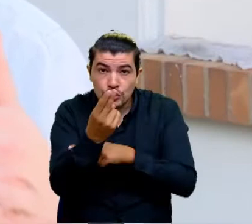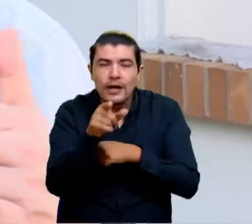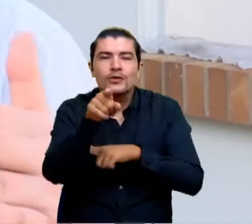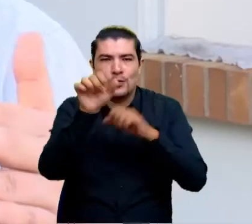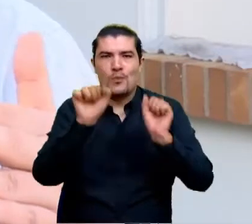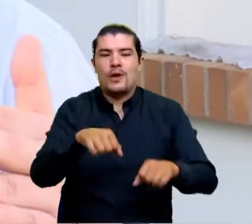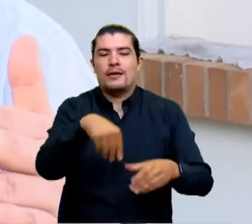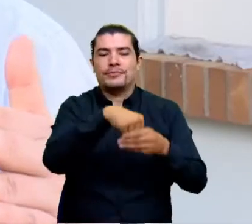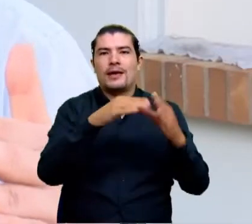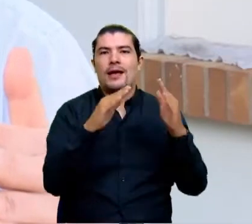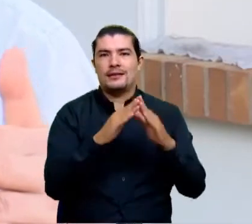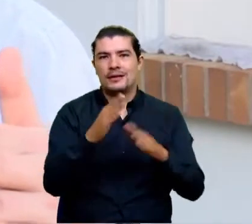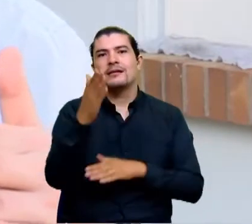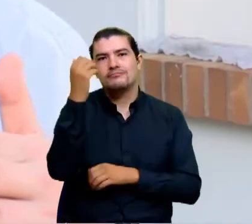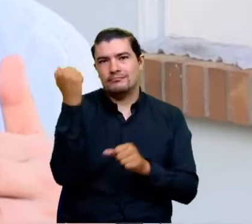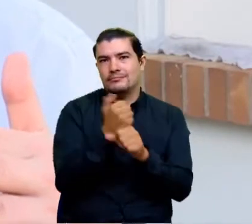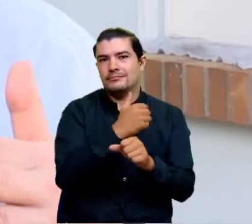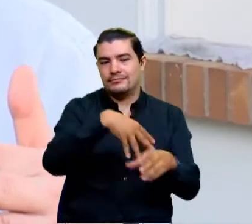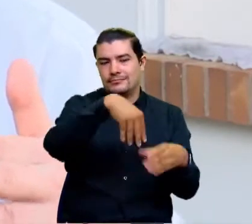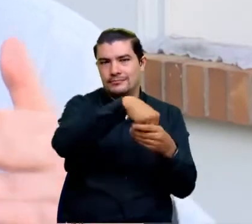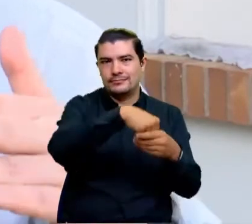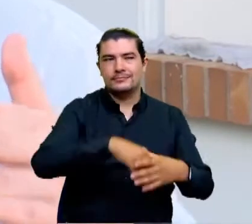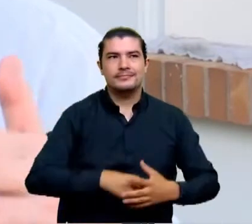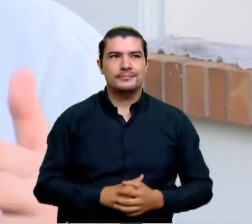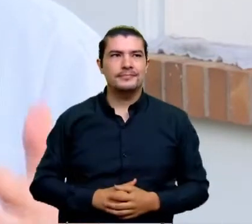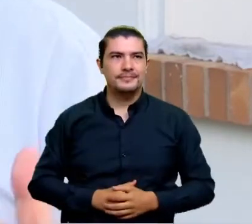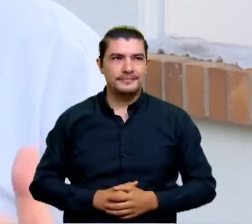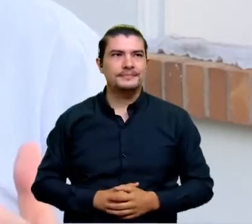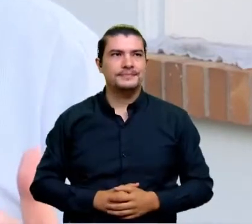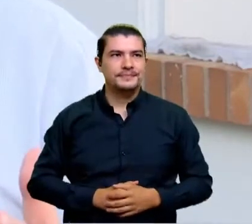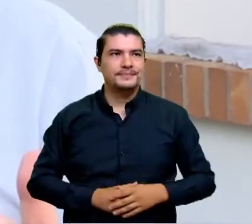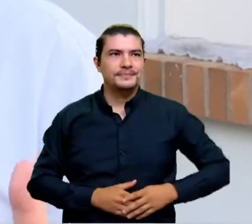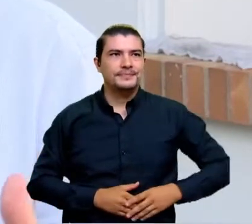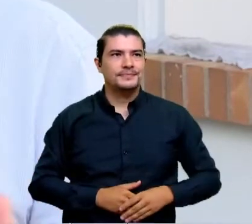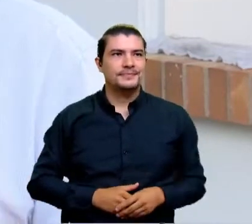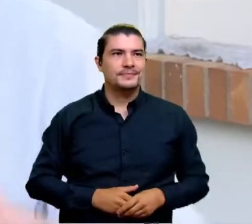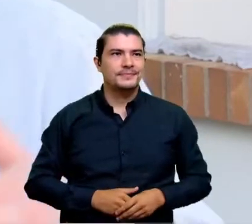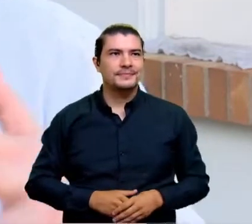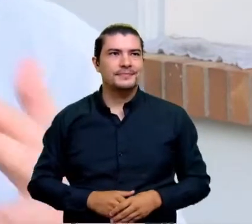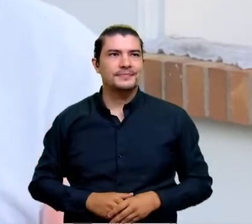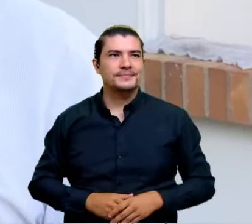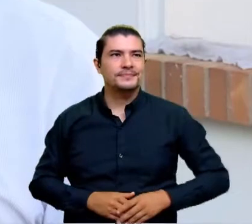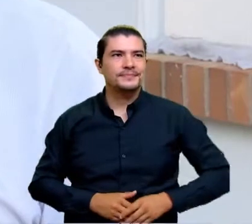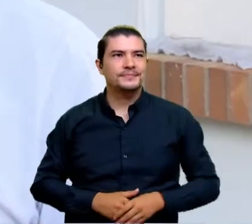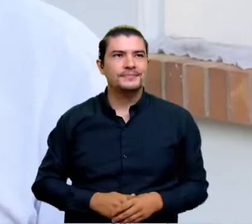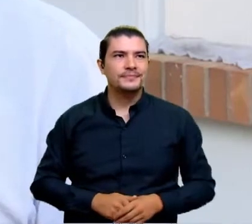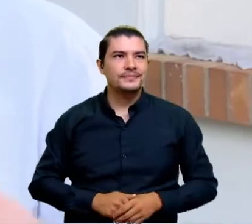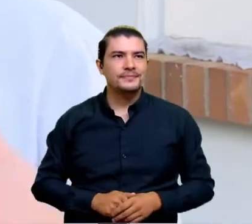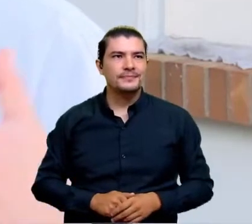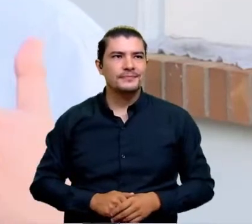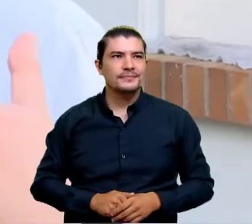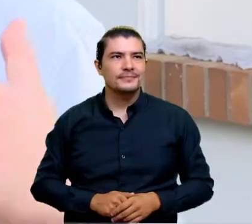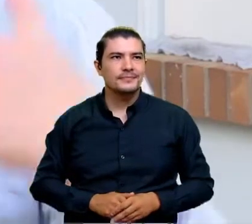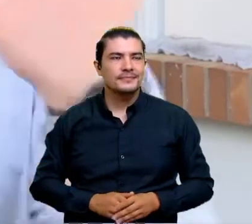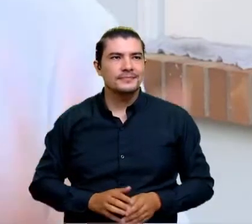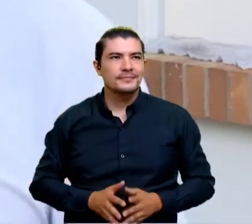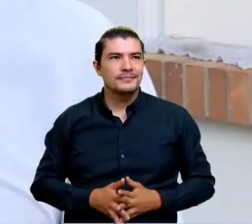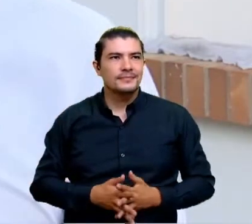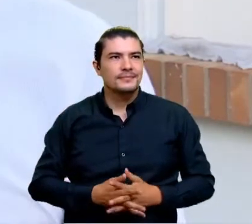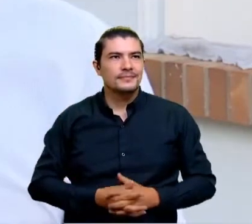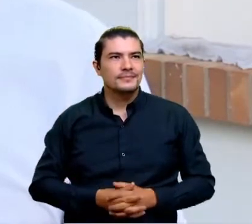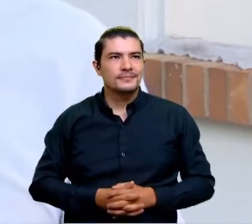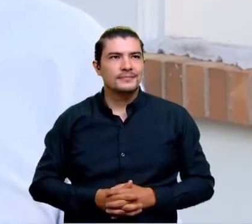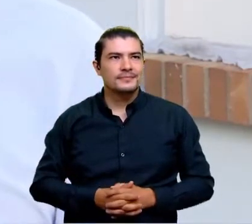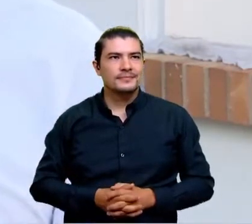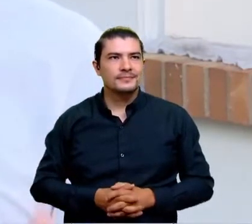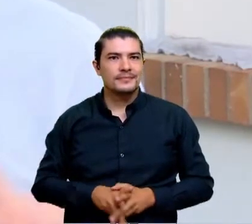muchísimos tipos de condiciones cualidades la básica es una